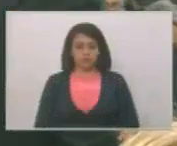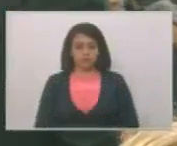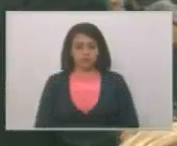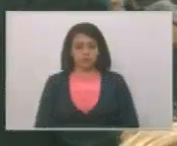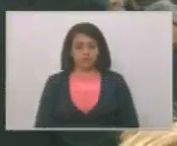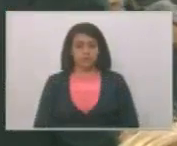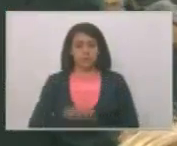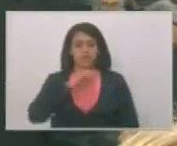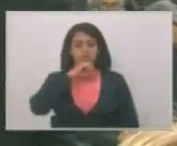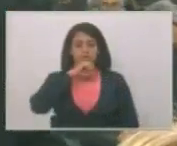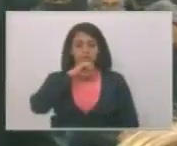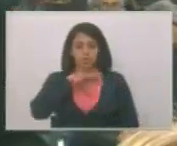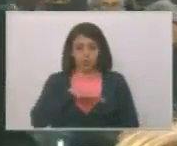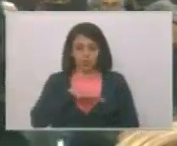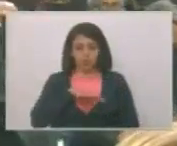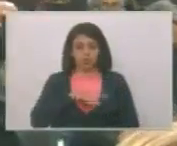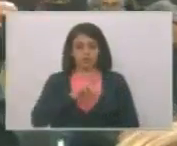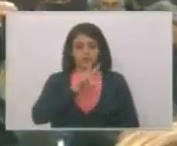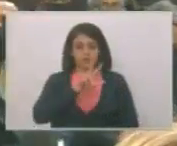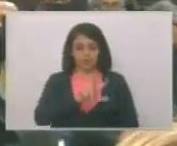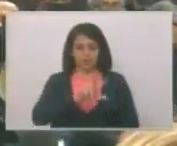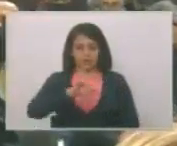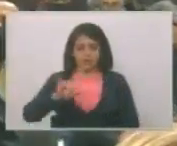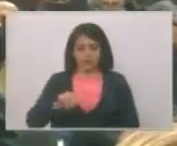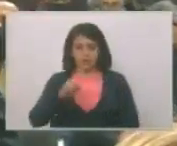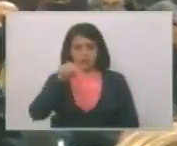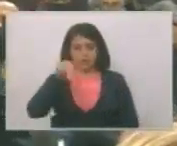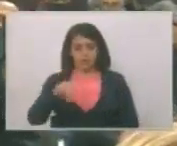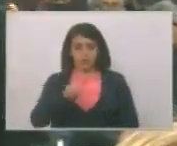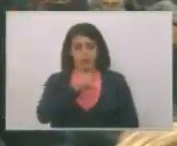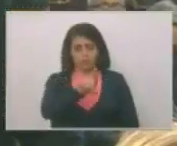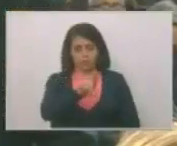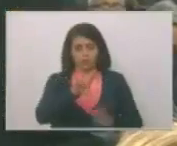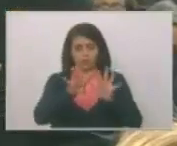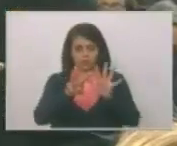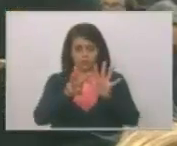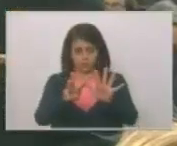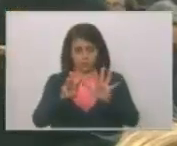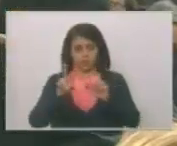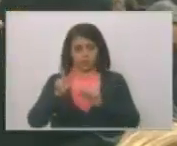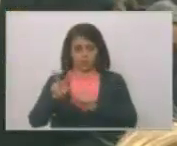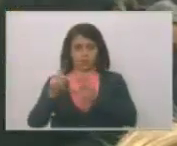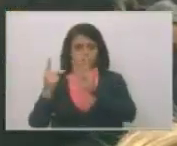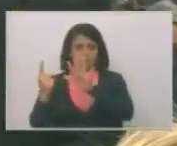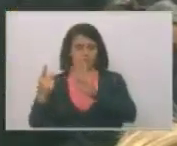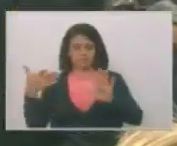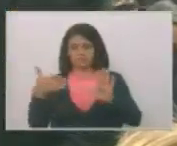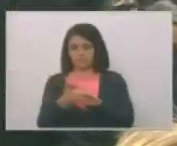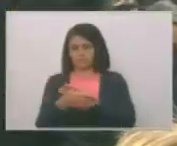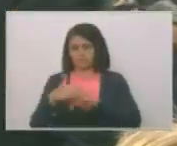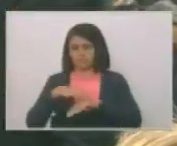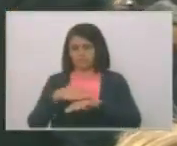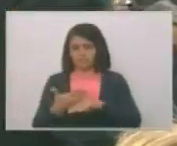significación histórica del 3 de junio de 1826, relativa pues